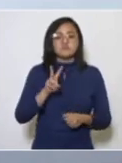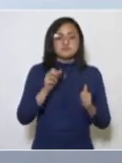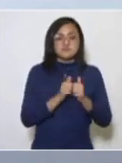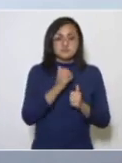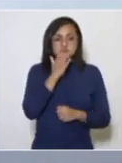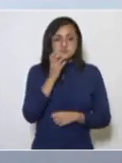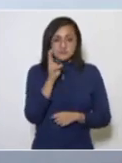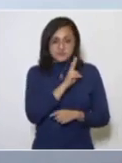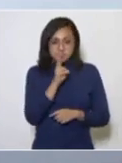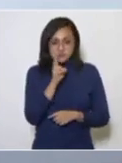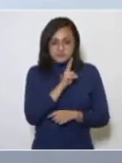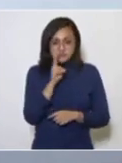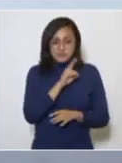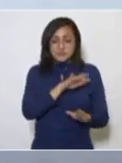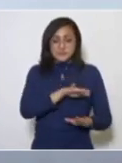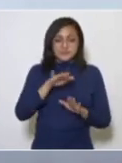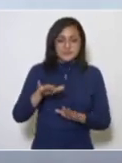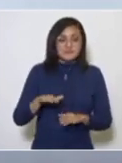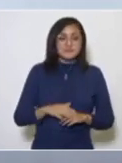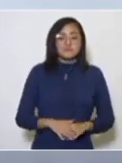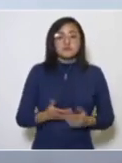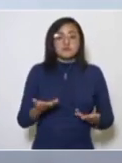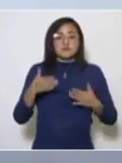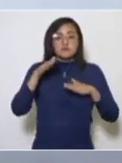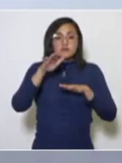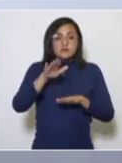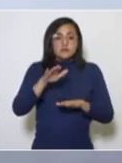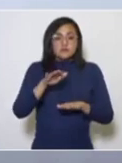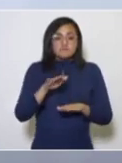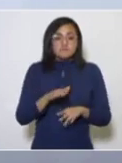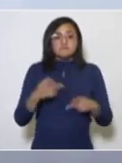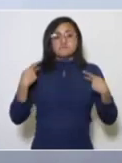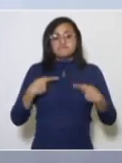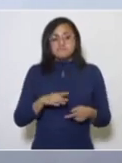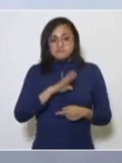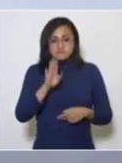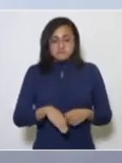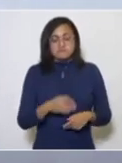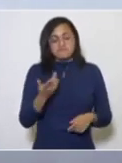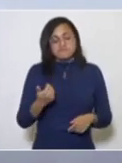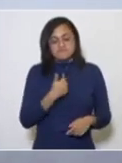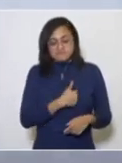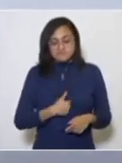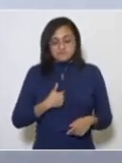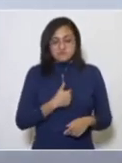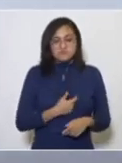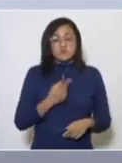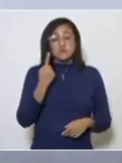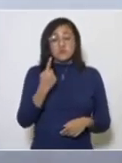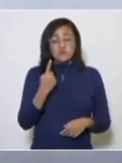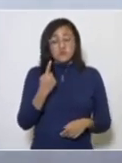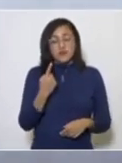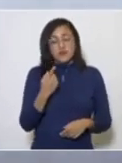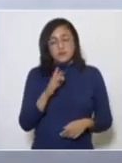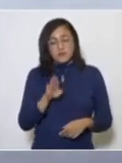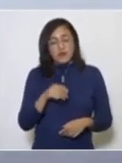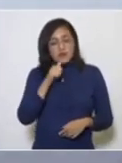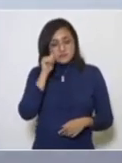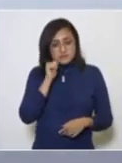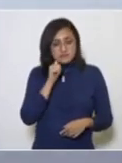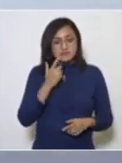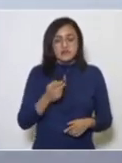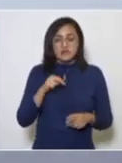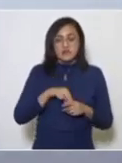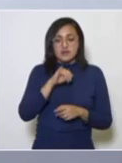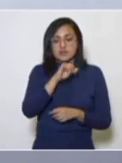con ventilación mecánica asistida. En lo que respecta a las defunciones, lamentablemente una defunción el día de ayer en